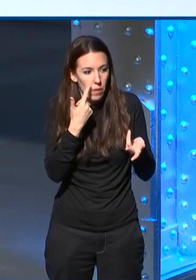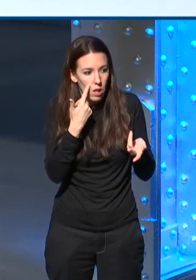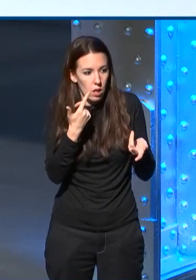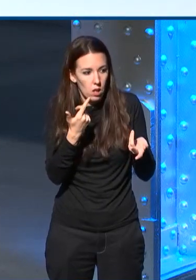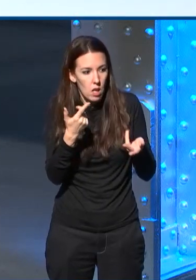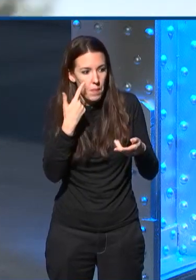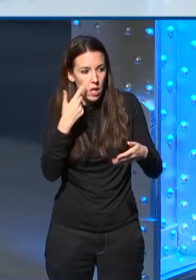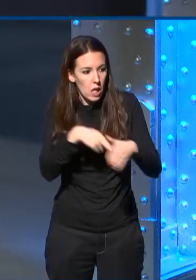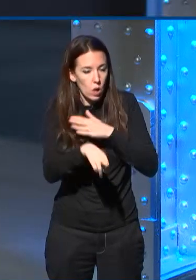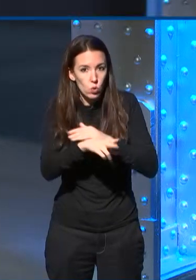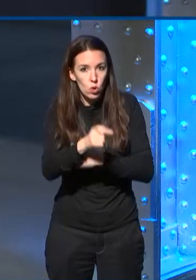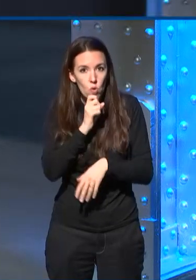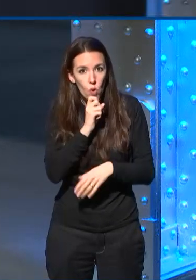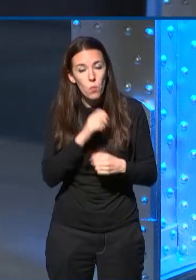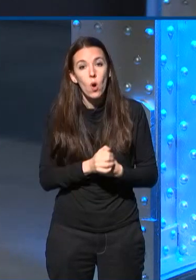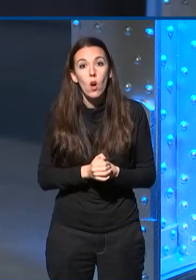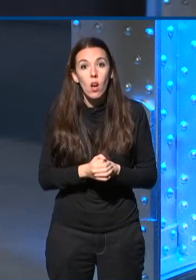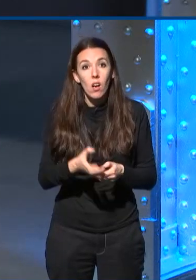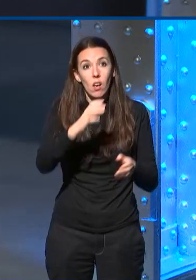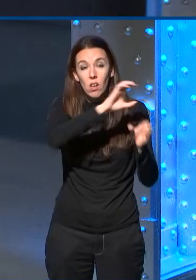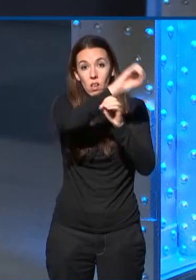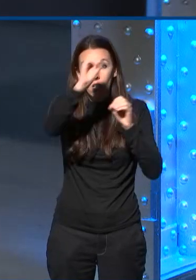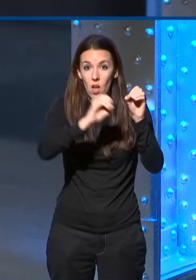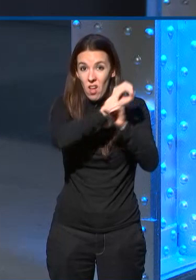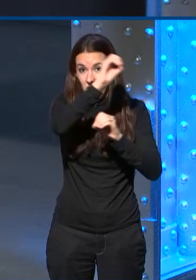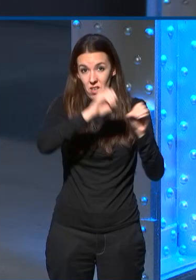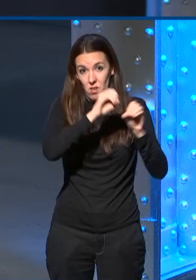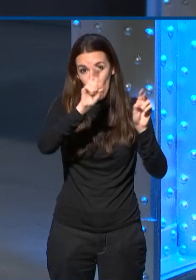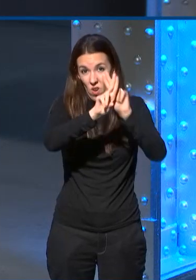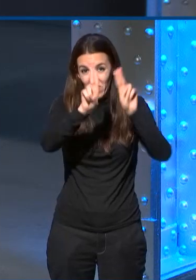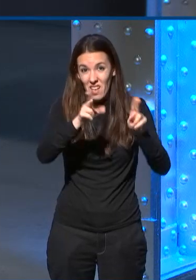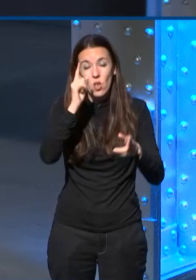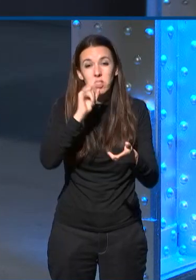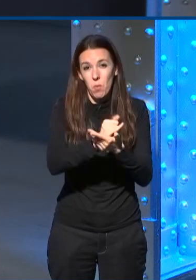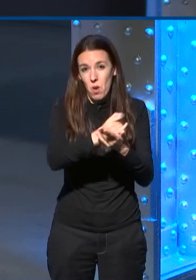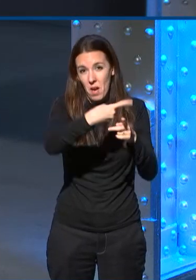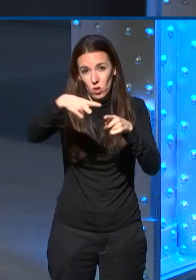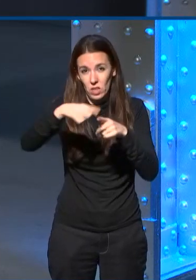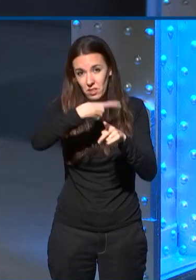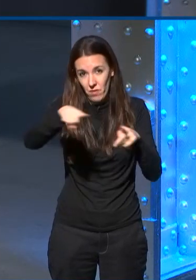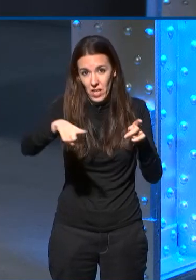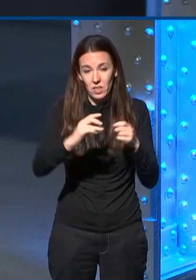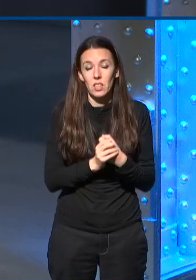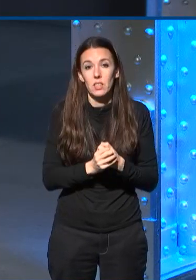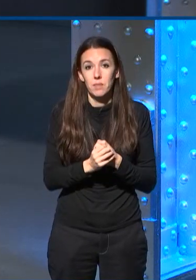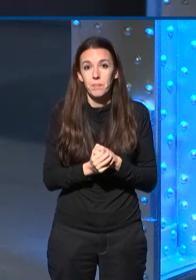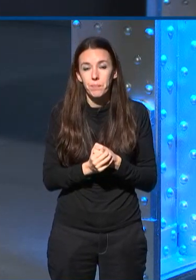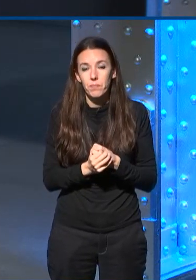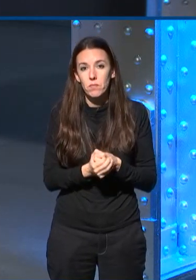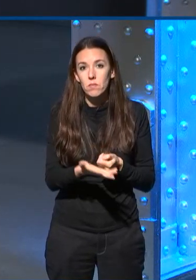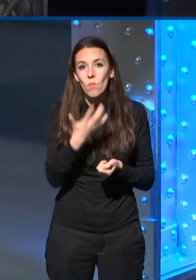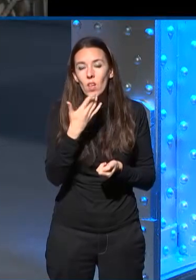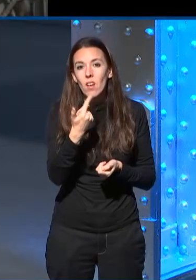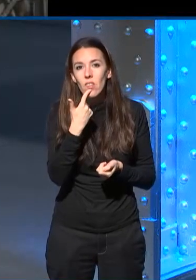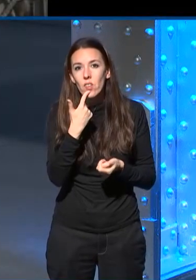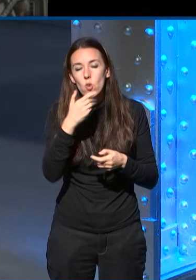aquello y los recursos. Y entonces en la Estación Internacional se prueban otro tipo de cosas. Ahí se está en órbita en condiciones